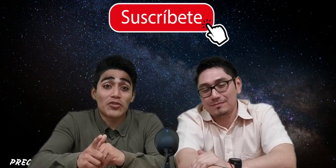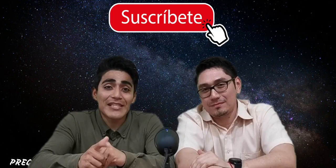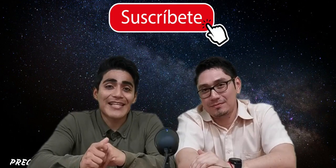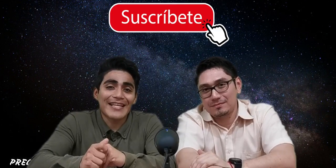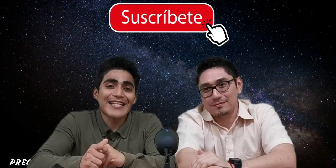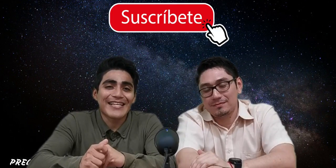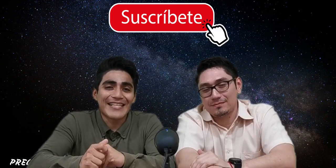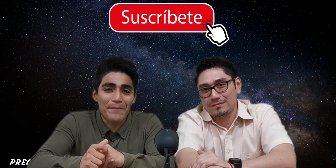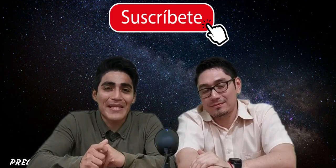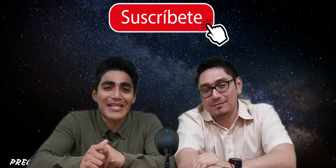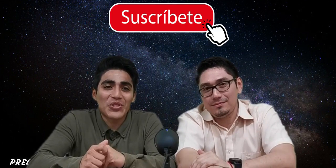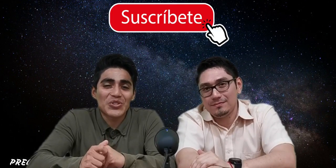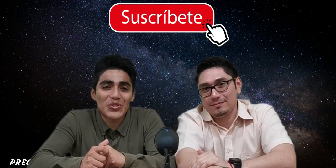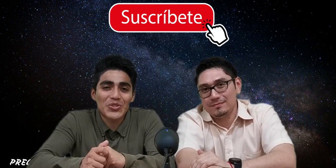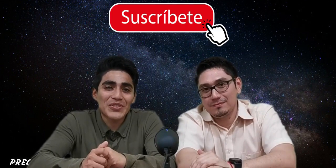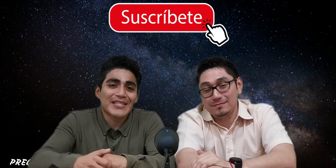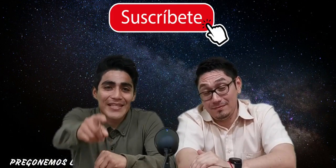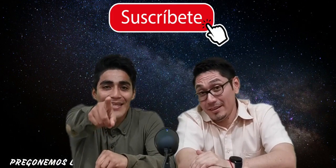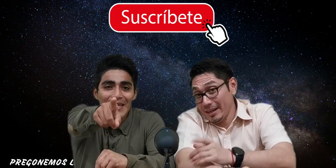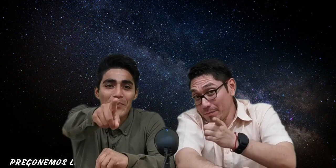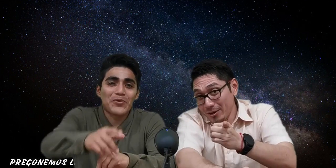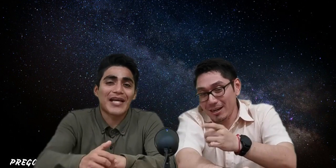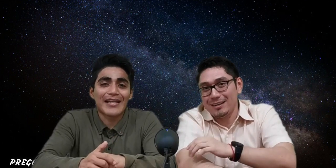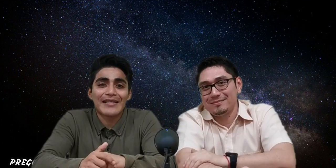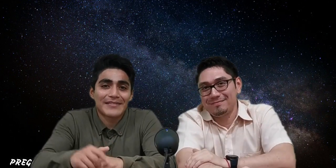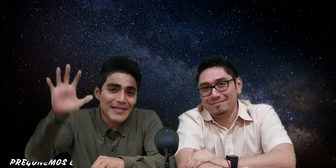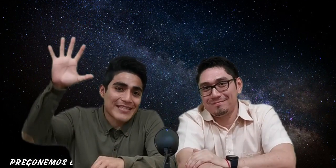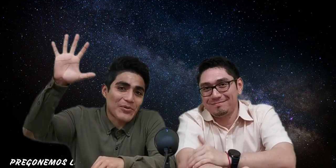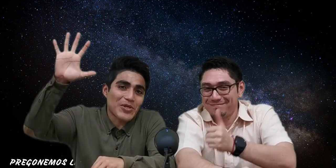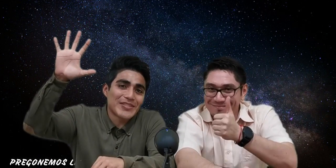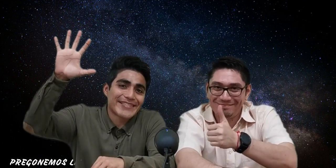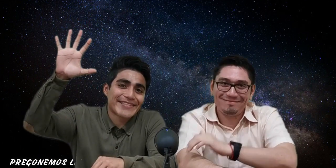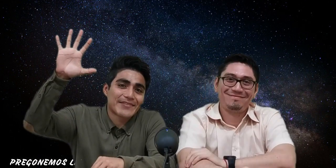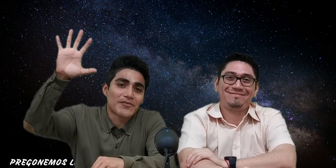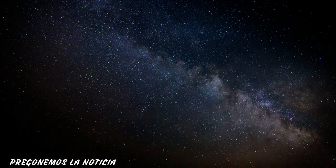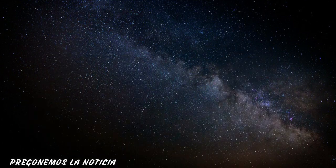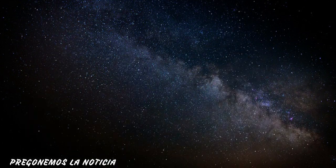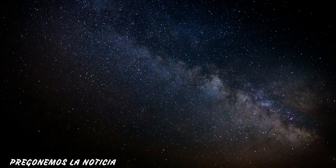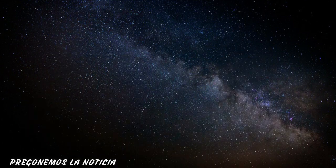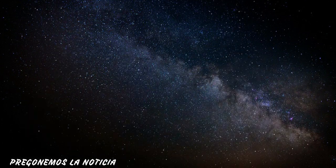la noticia está ahí y depende de todos nosotros el pregonarla. Hasta luego.